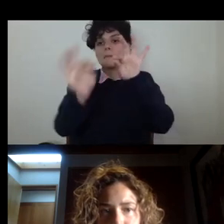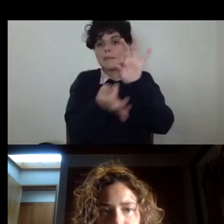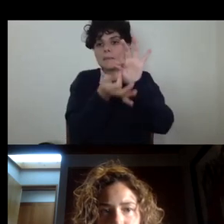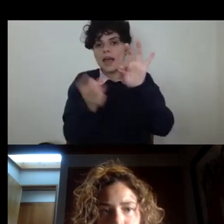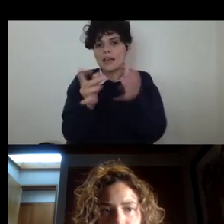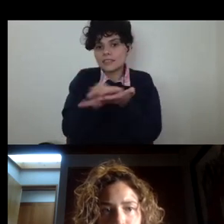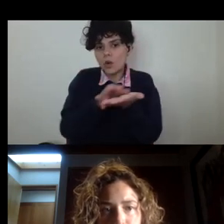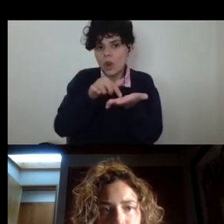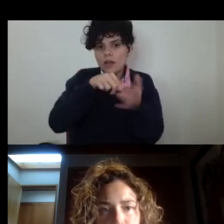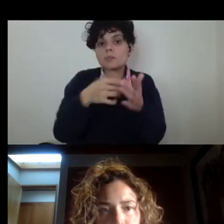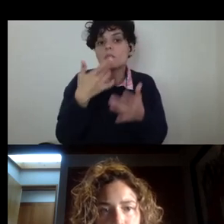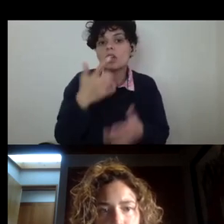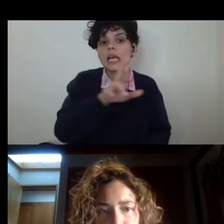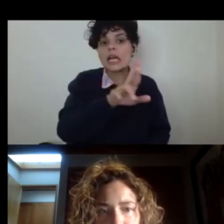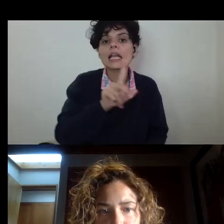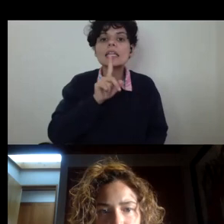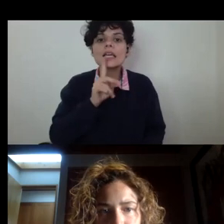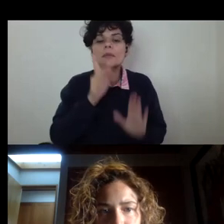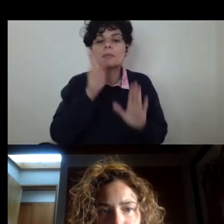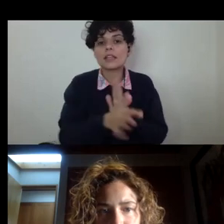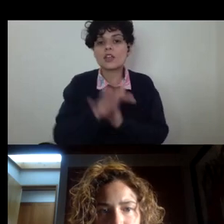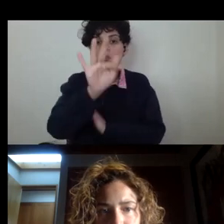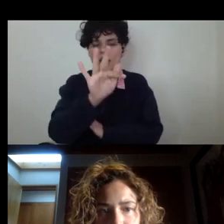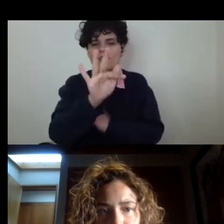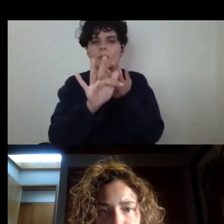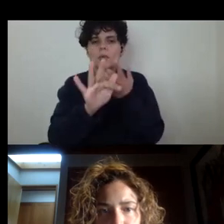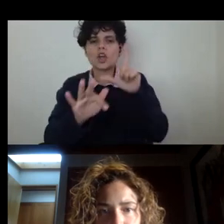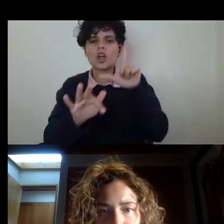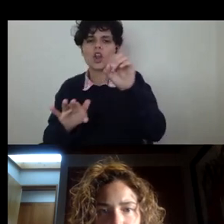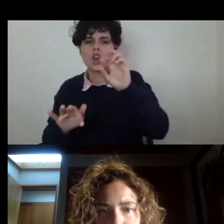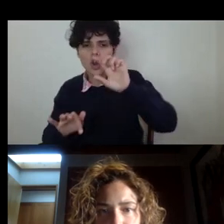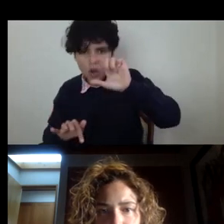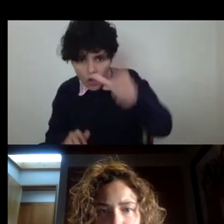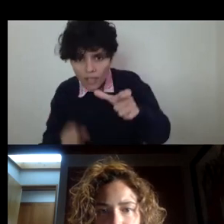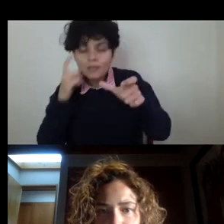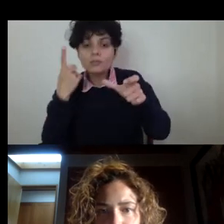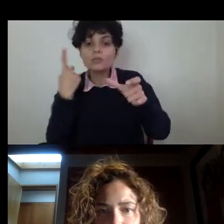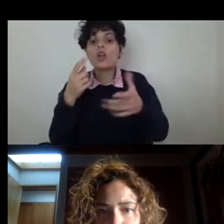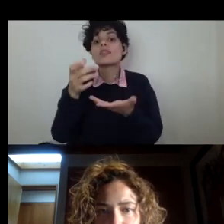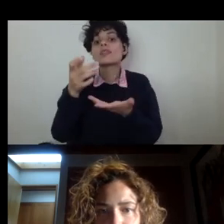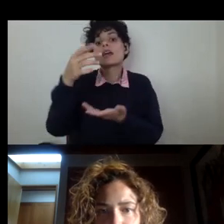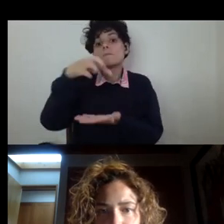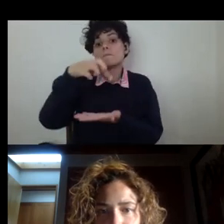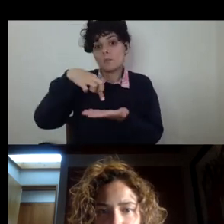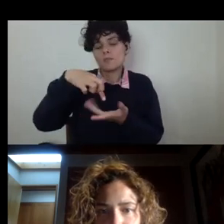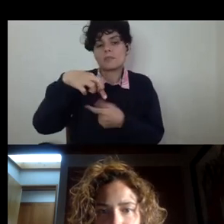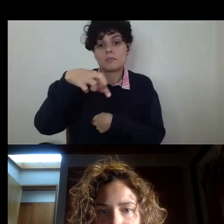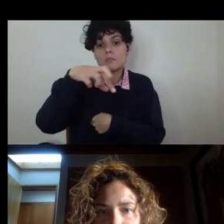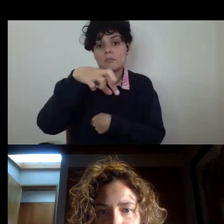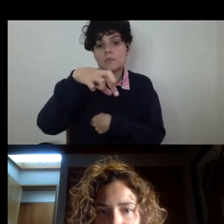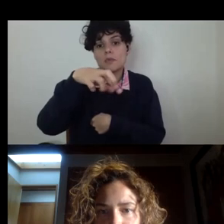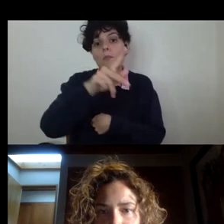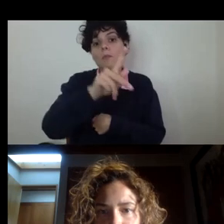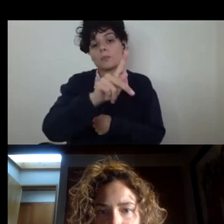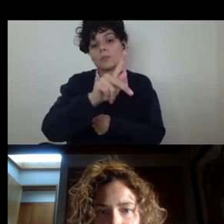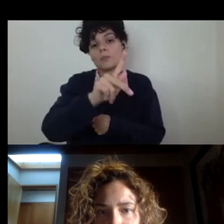porque es RT partido por F, por el logaritmo de las concentraciones de potasio externas e internas, de la razón de las concentraciones, y